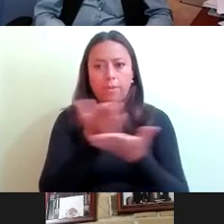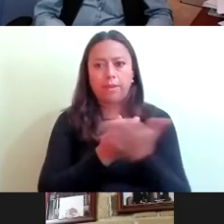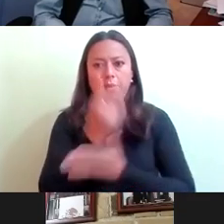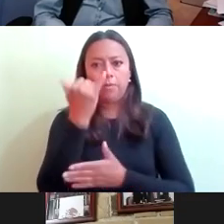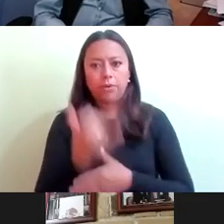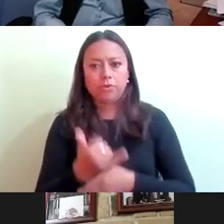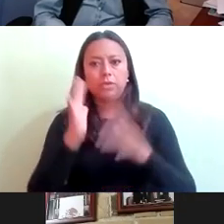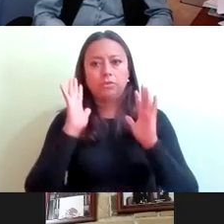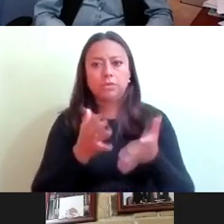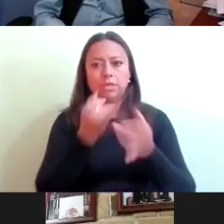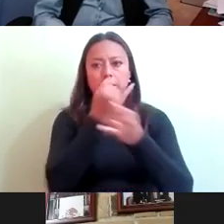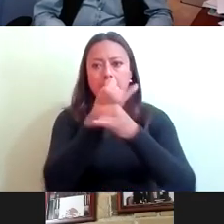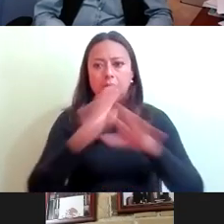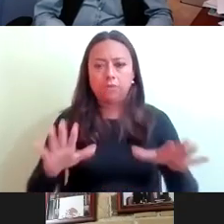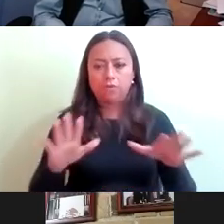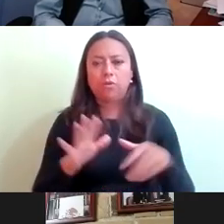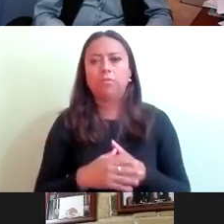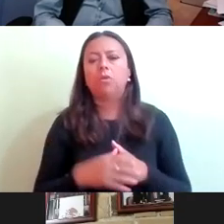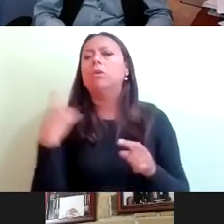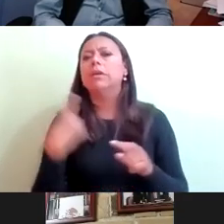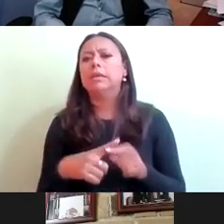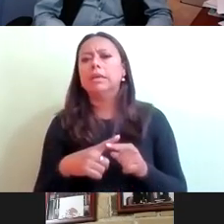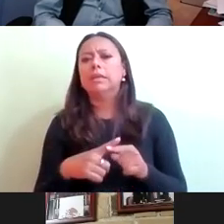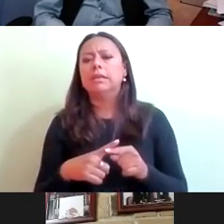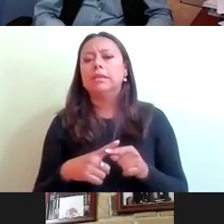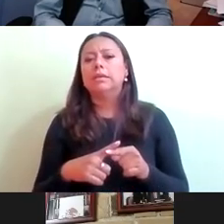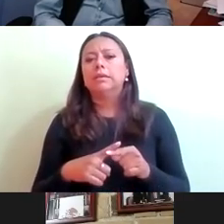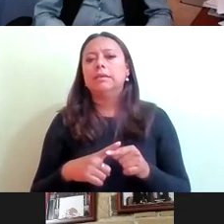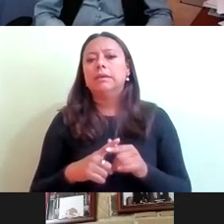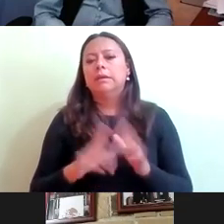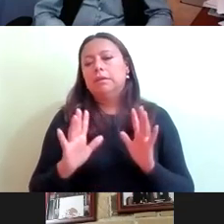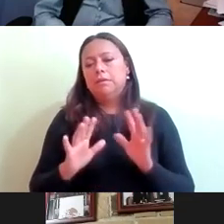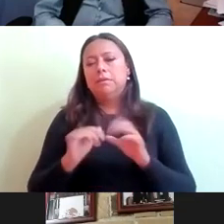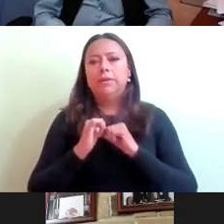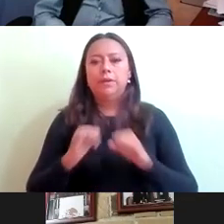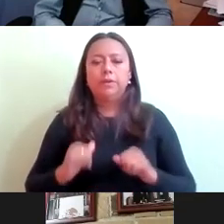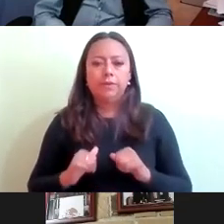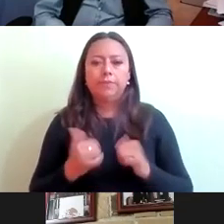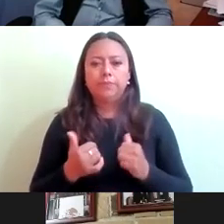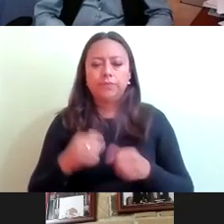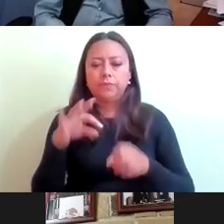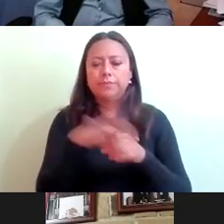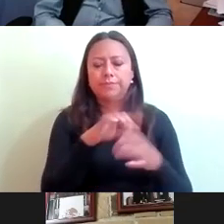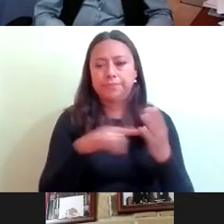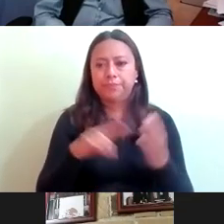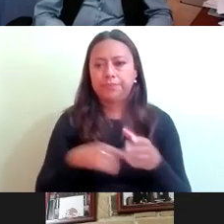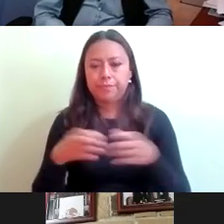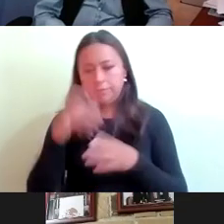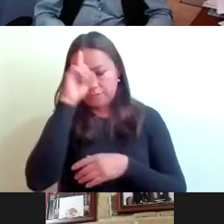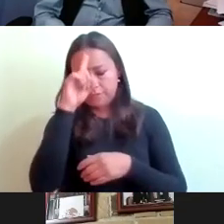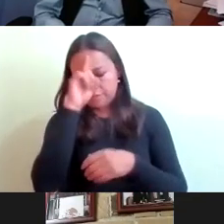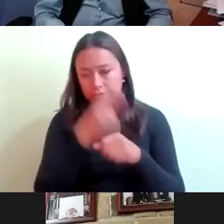haya informado, ya sea la autoridad electoral, a pesar de lo que señala el consejero Ernesto Ramos el día de hoy, o alguna de las